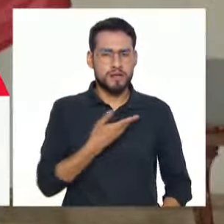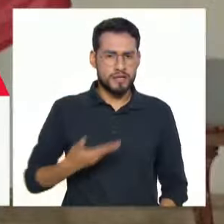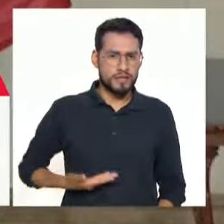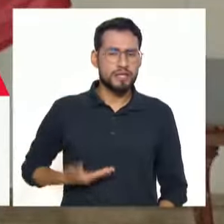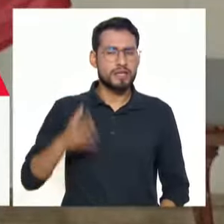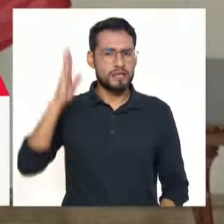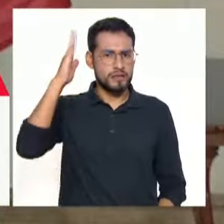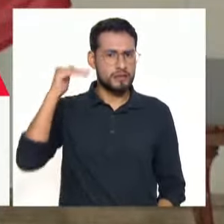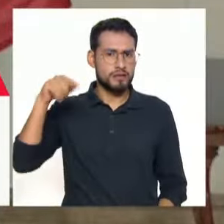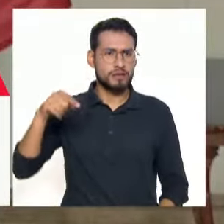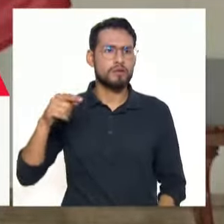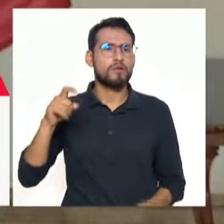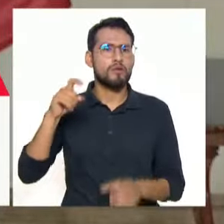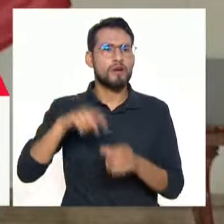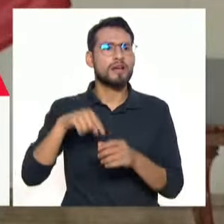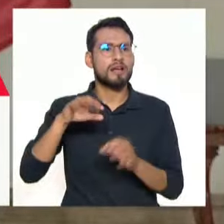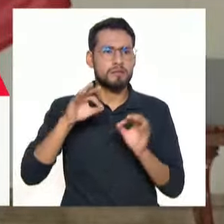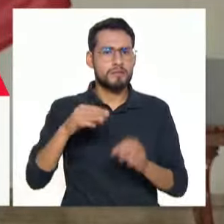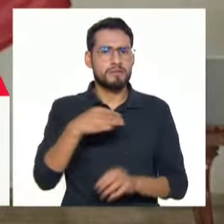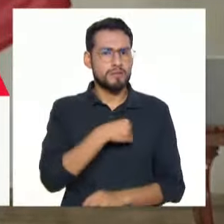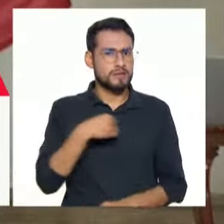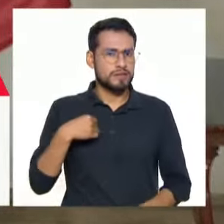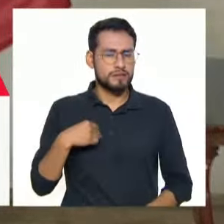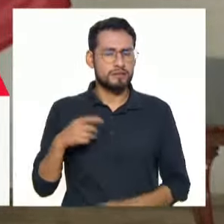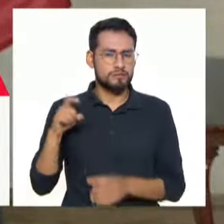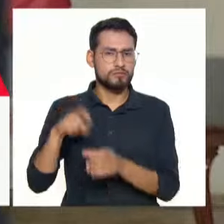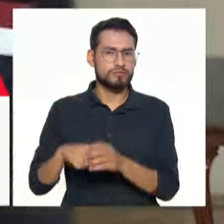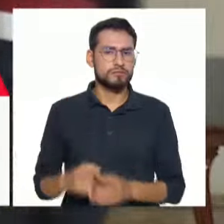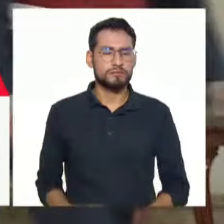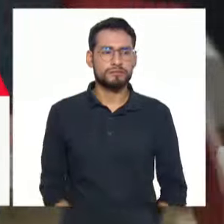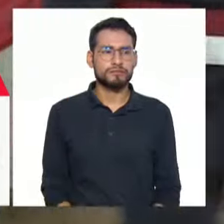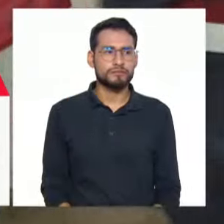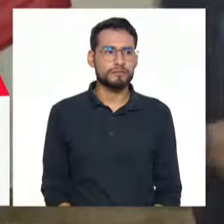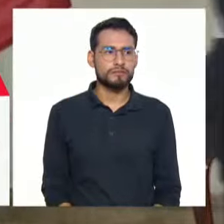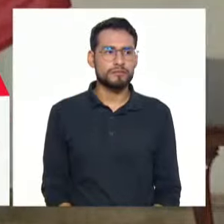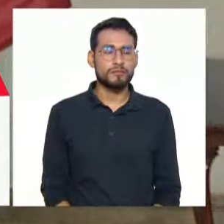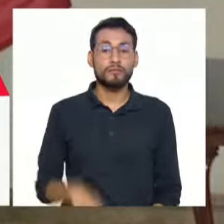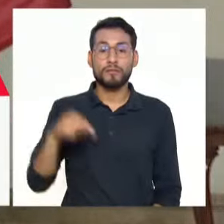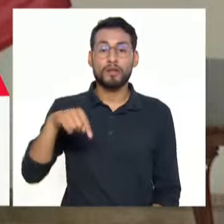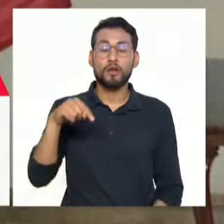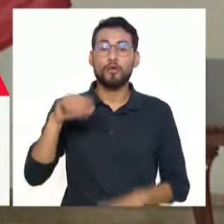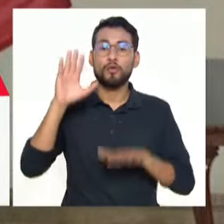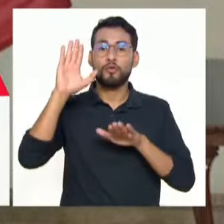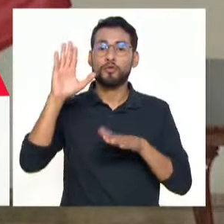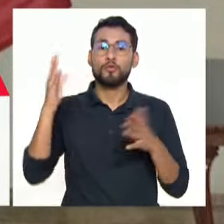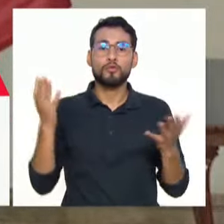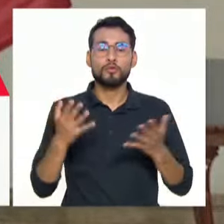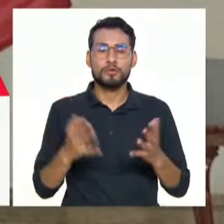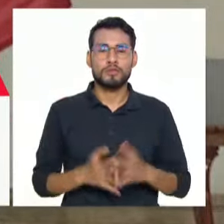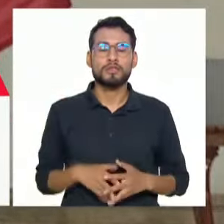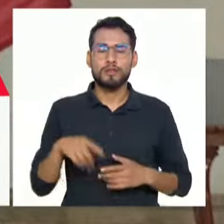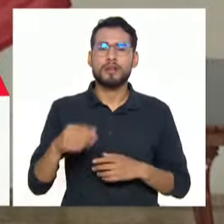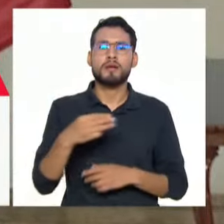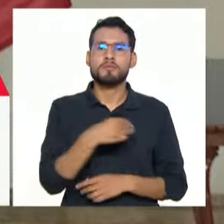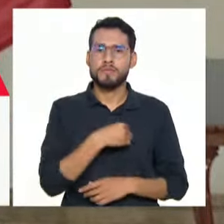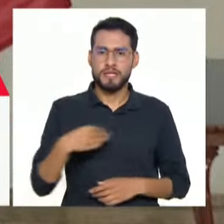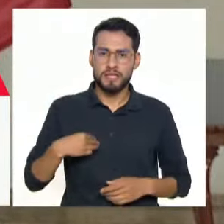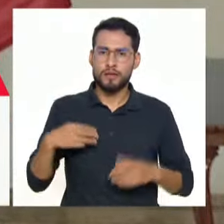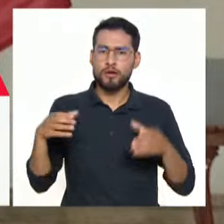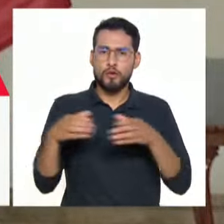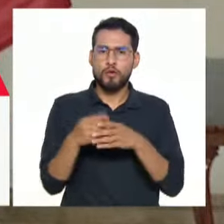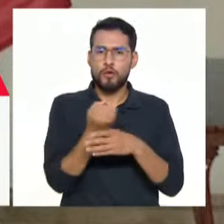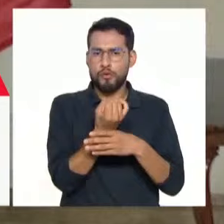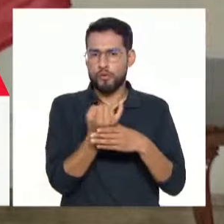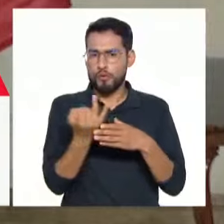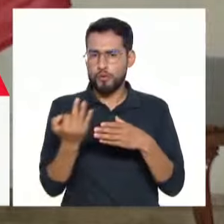Boluarte en este despacho ministerial. Ceremonia de juramentación del gabinete ministerial que